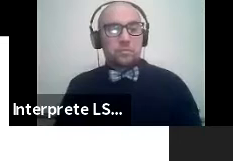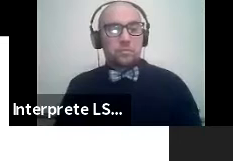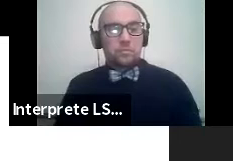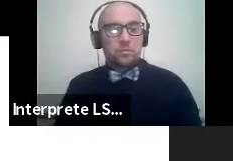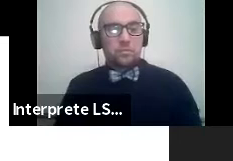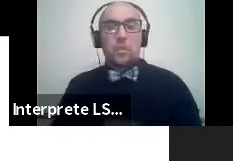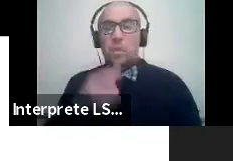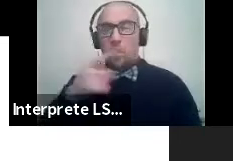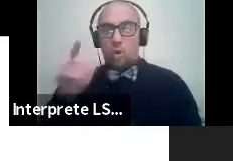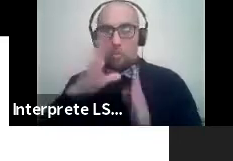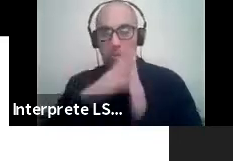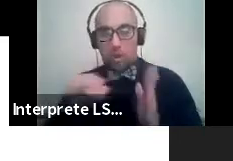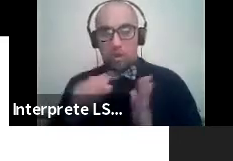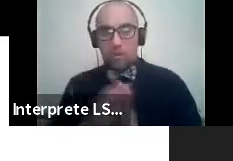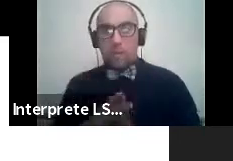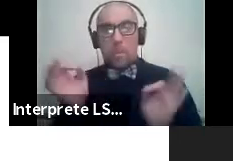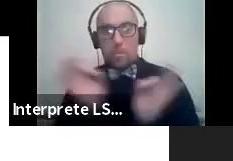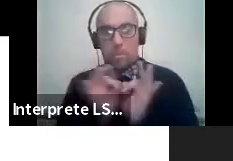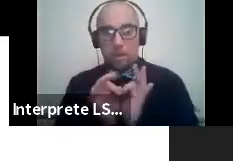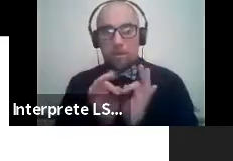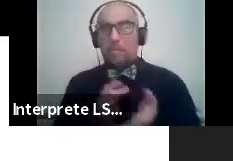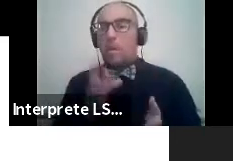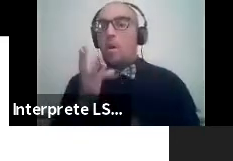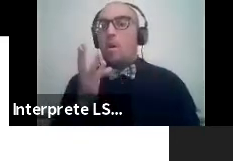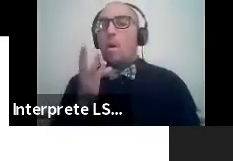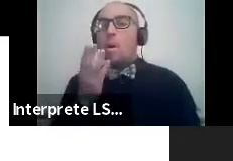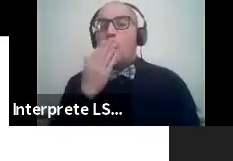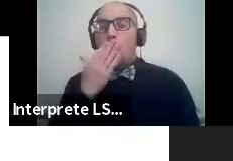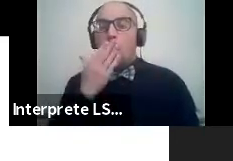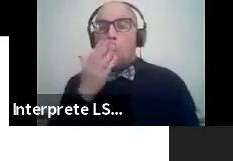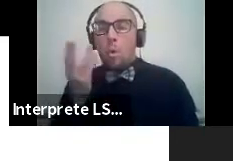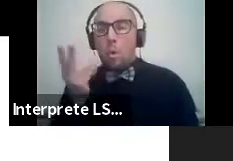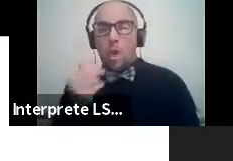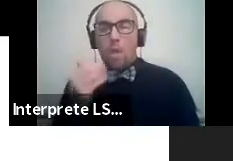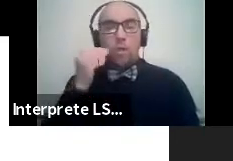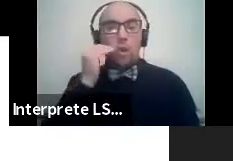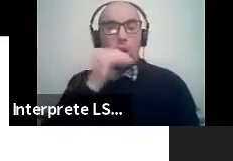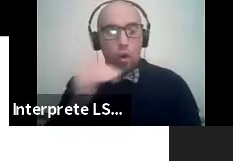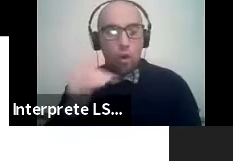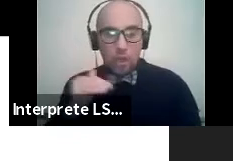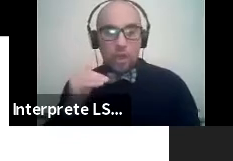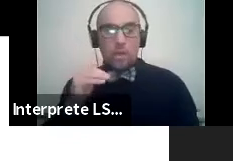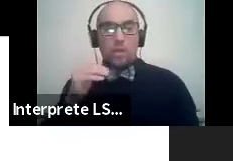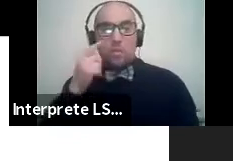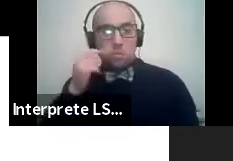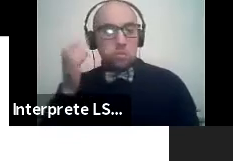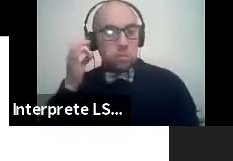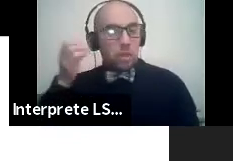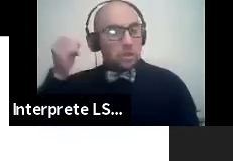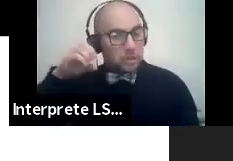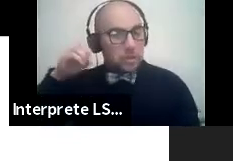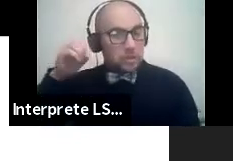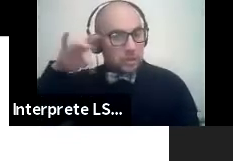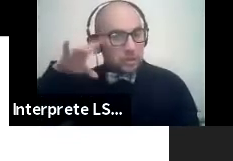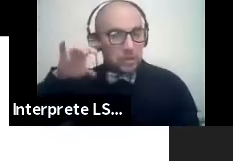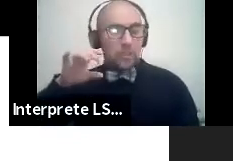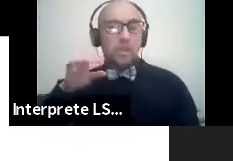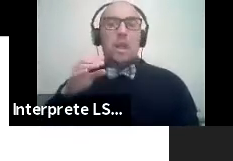Otros modelos para explicar cuánto los niños saben de matemática, que esta es la variable dependiente, ¿no es cierto? Y aquí